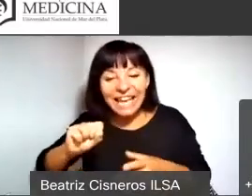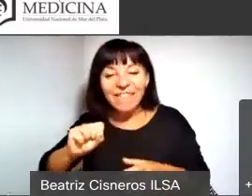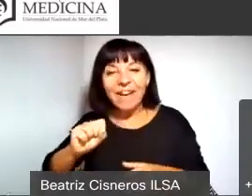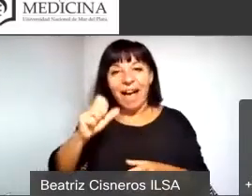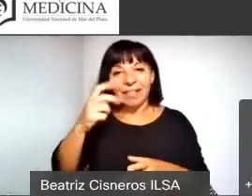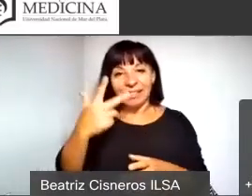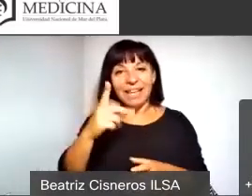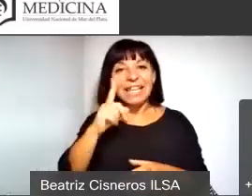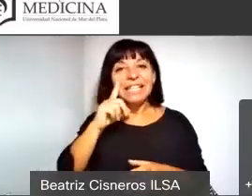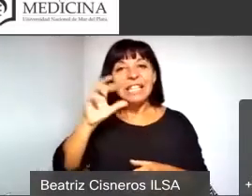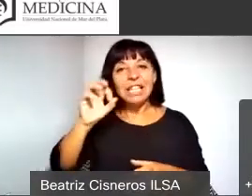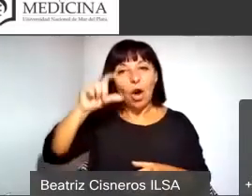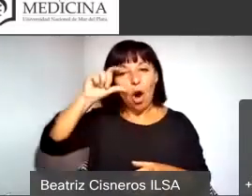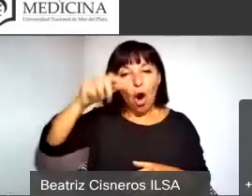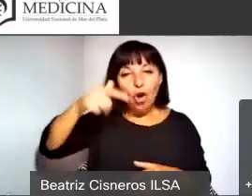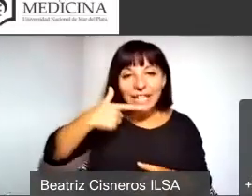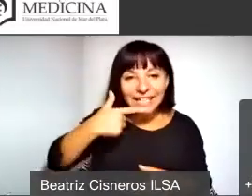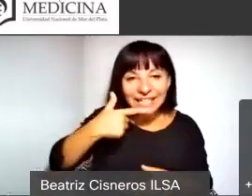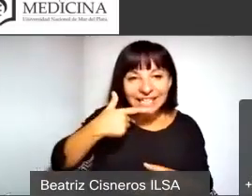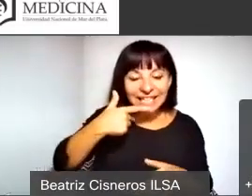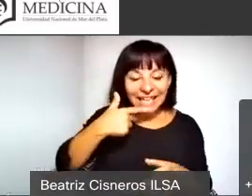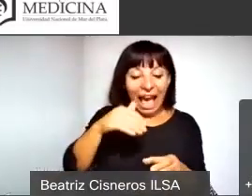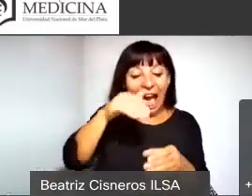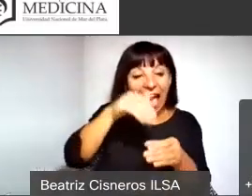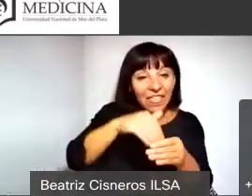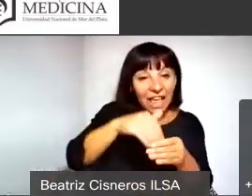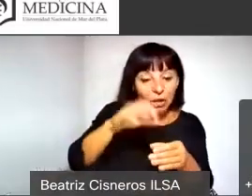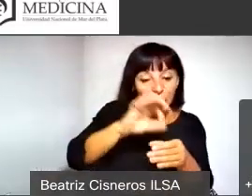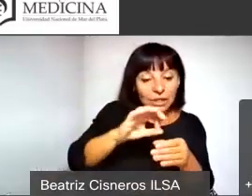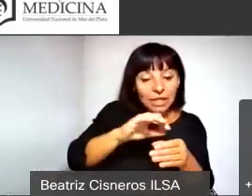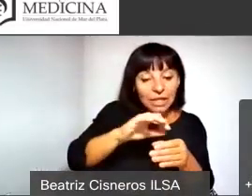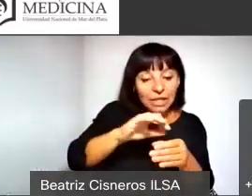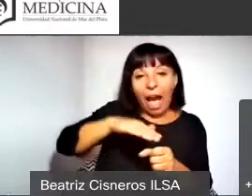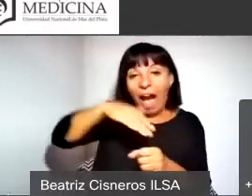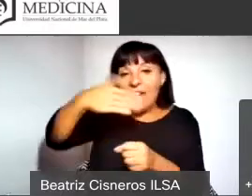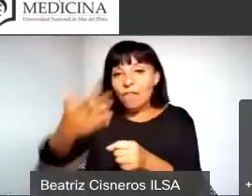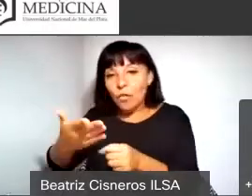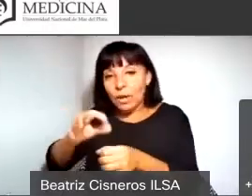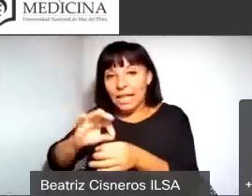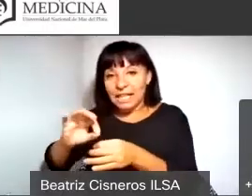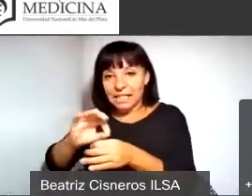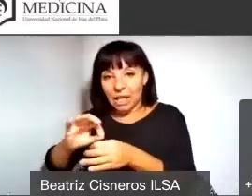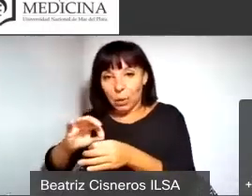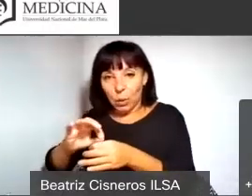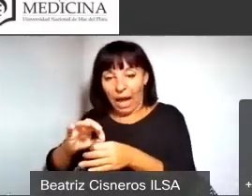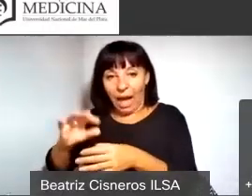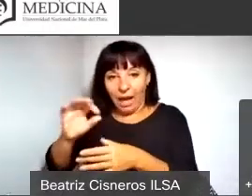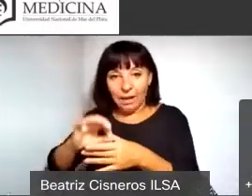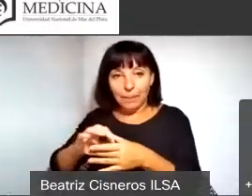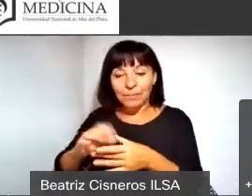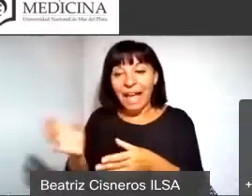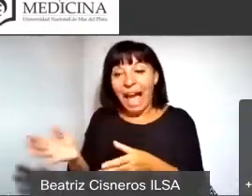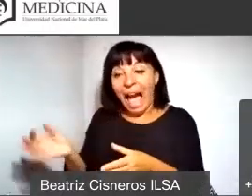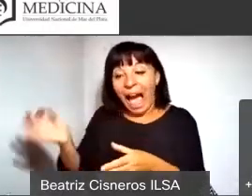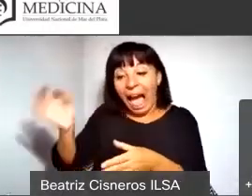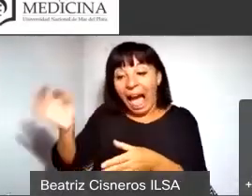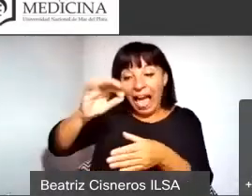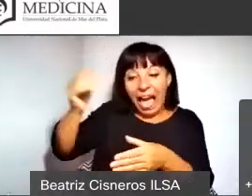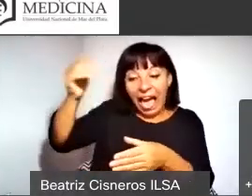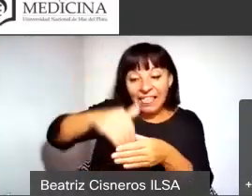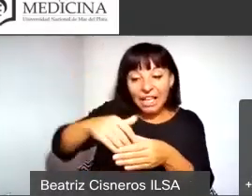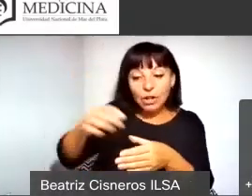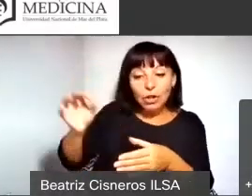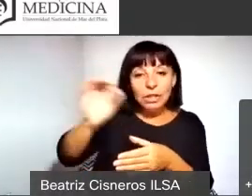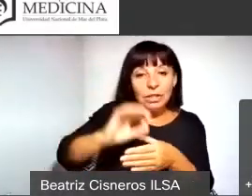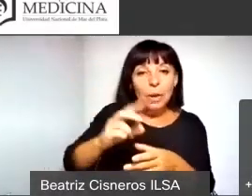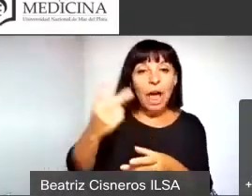sodio desde el interior de la célula hacia el exterior y va a incorporar dentro de la célula 2